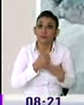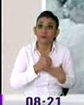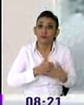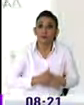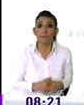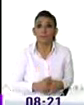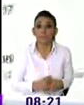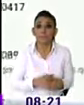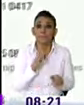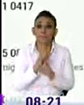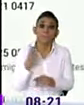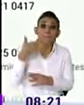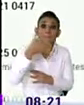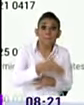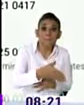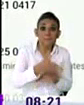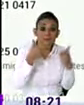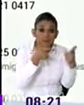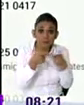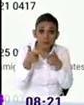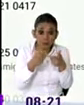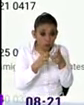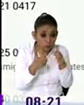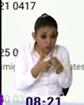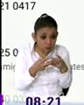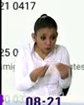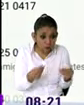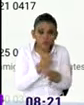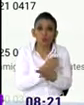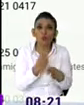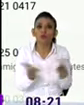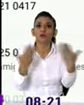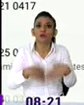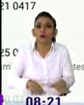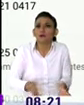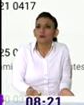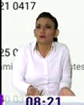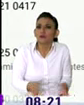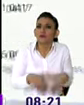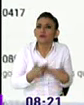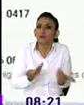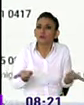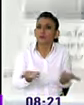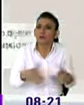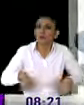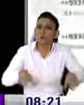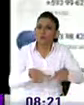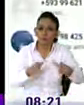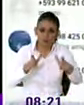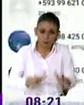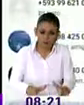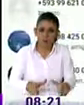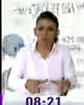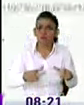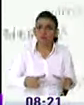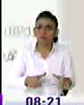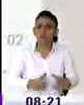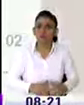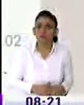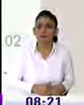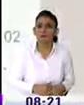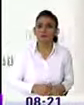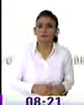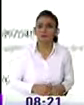O sea, fueron, no le arreglaron el problema porque dijeron que el turno de noche sé. ¿De dónde será esto? Ah, qué terrible realmente. Y